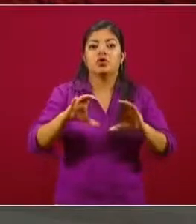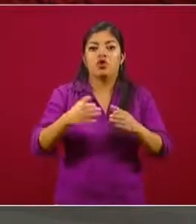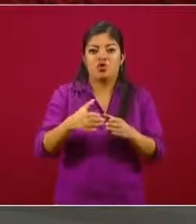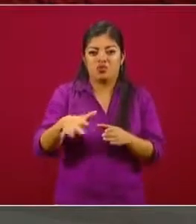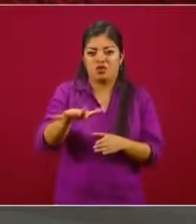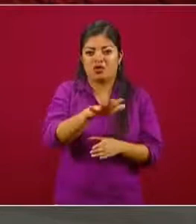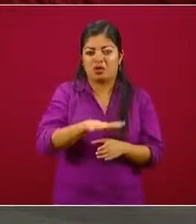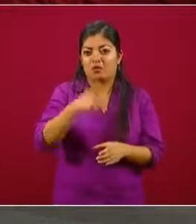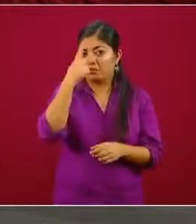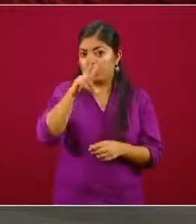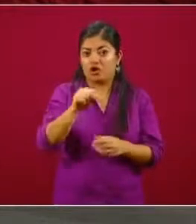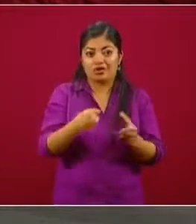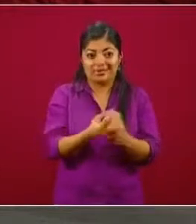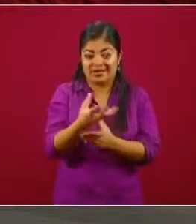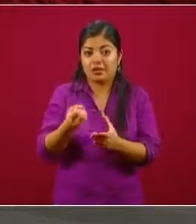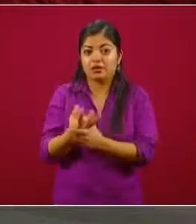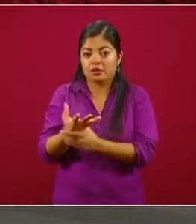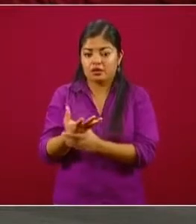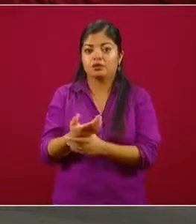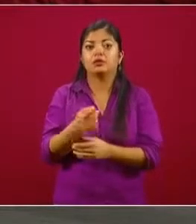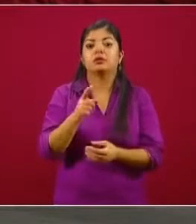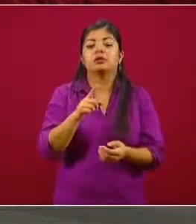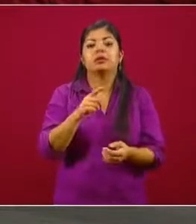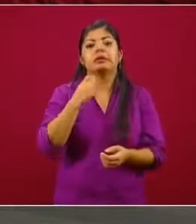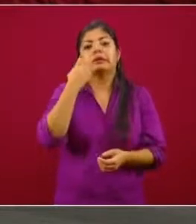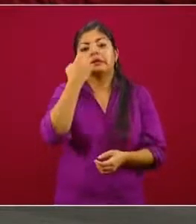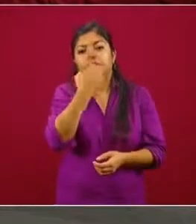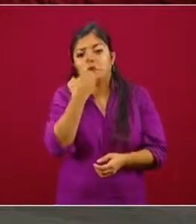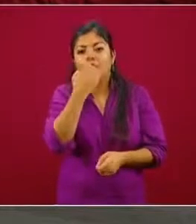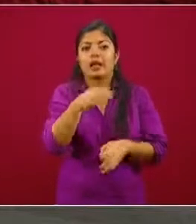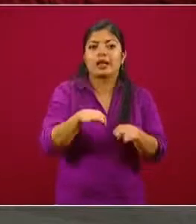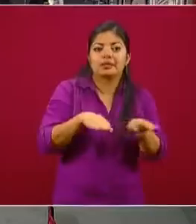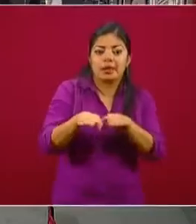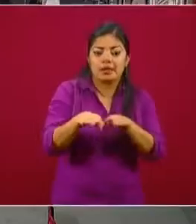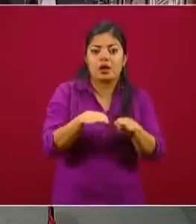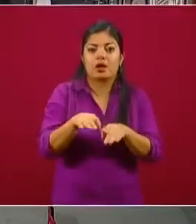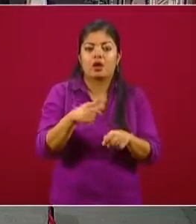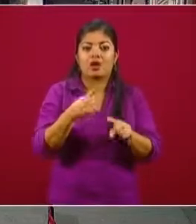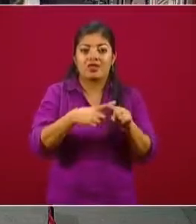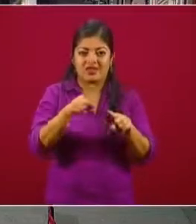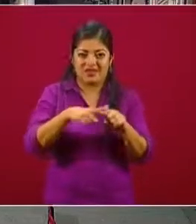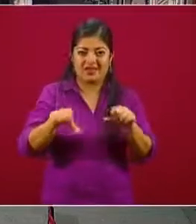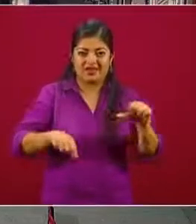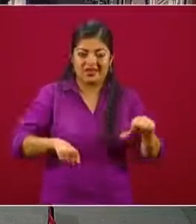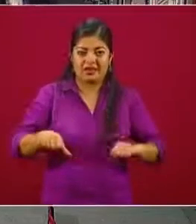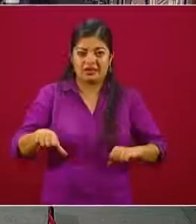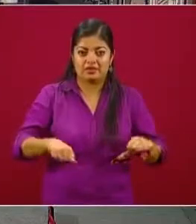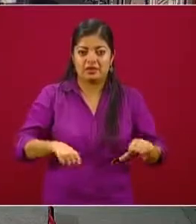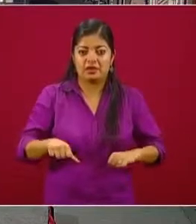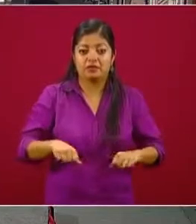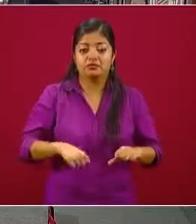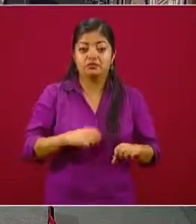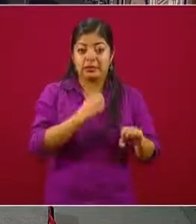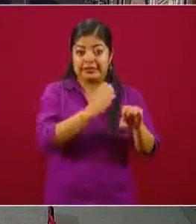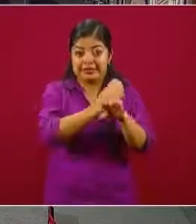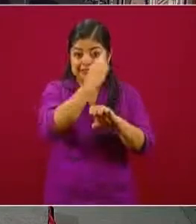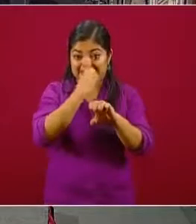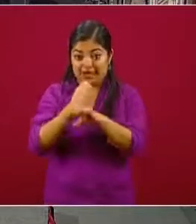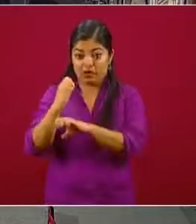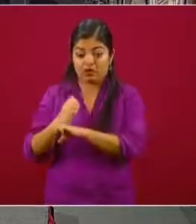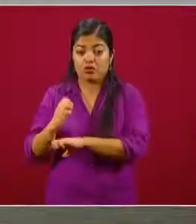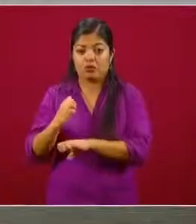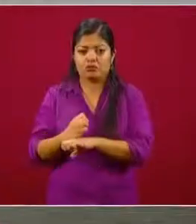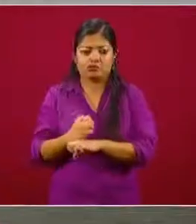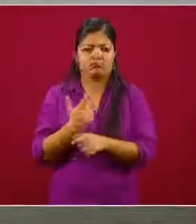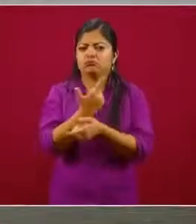espacio público, concretamente el trabajo, la escuela y las actividades sociales. Los estados